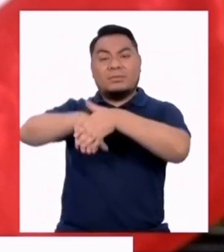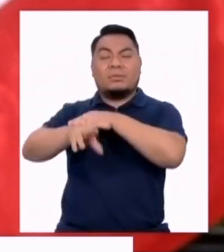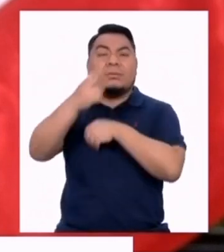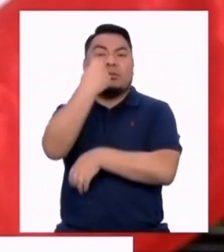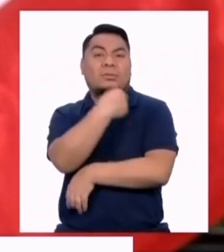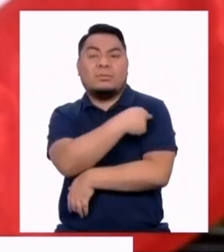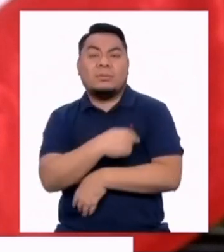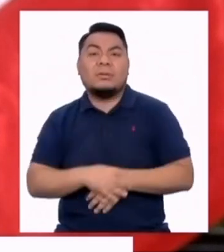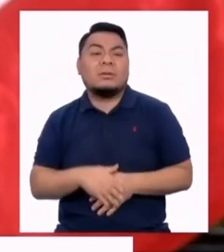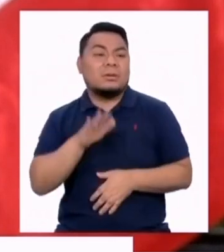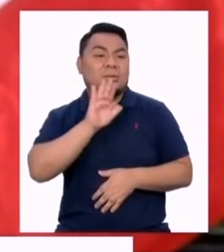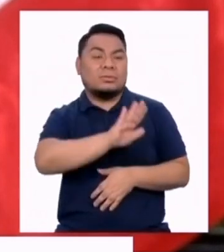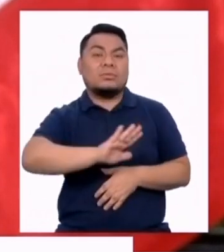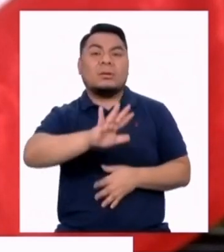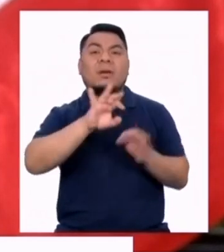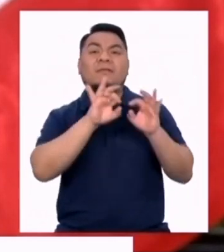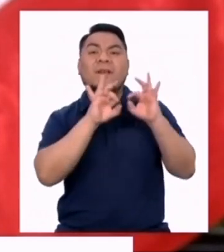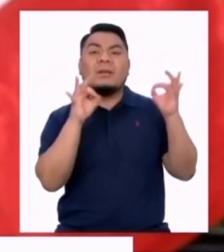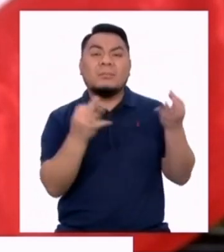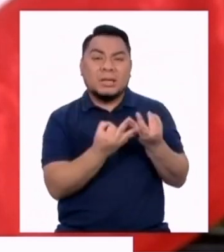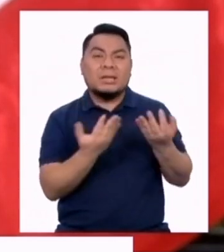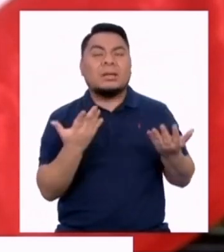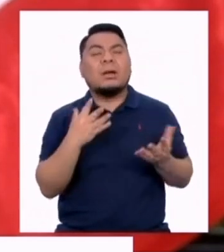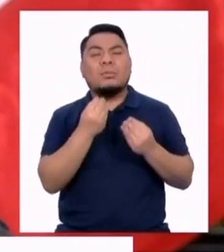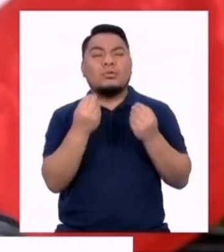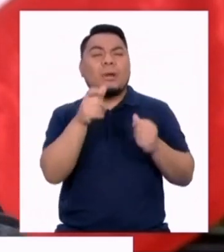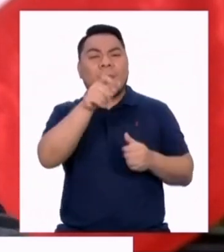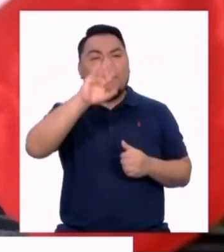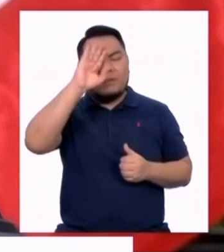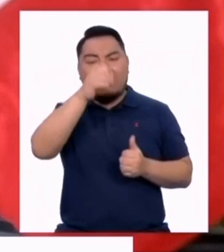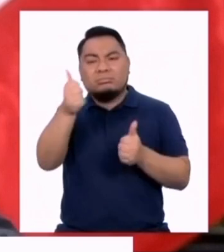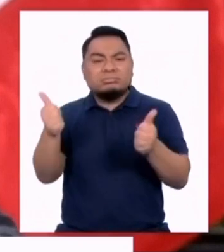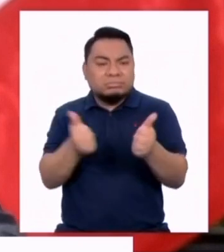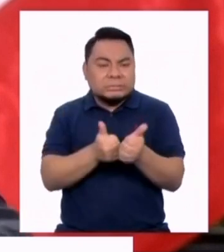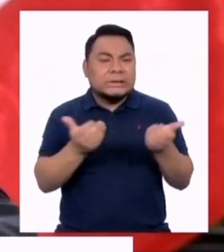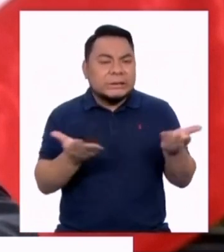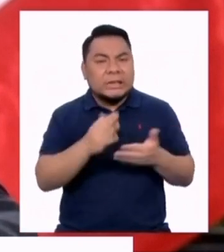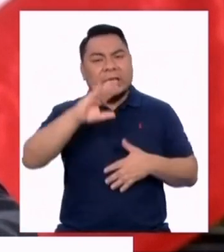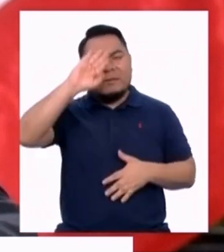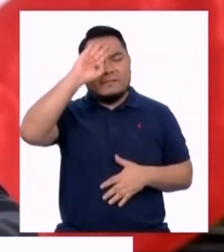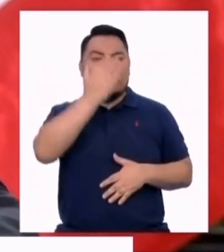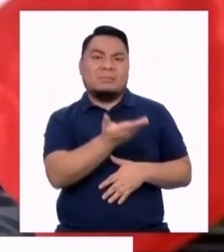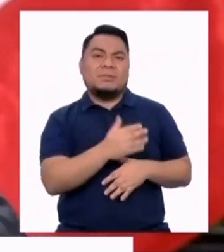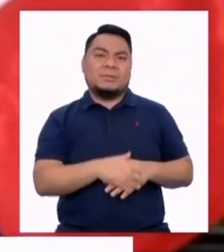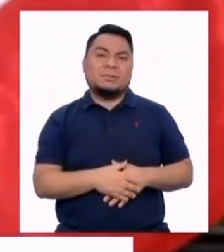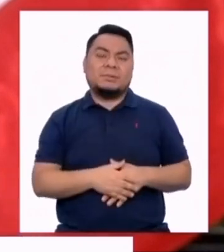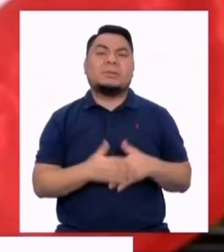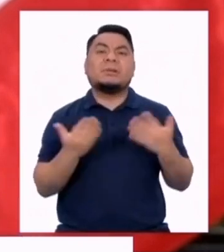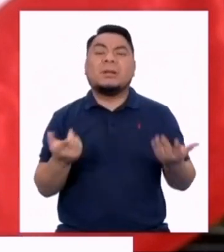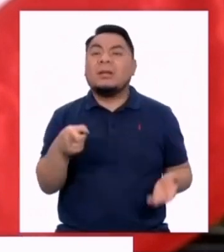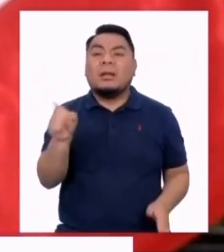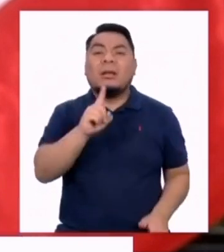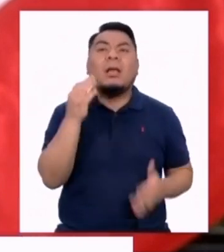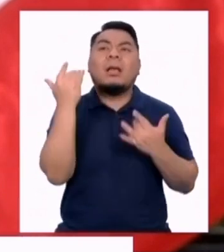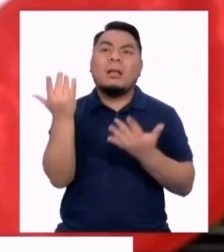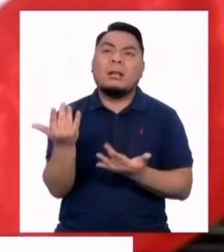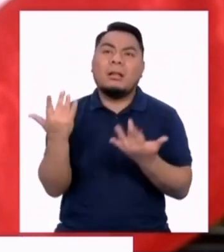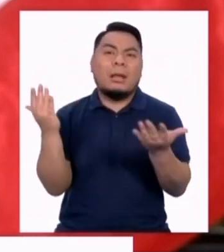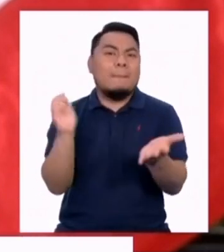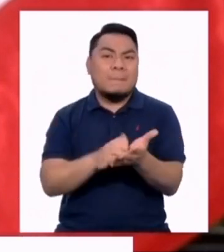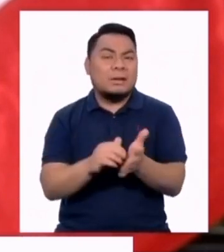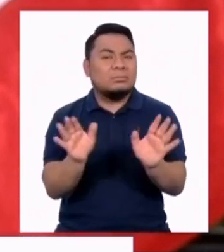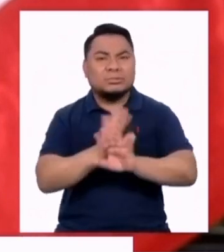que está enferma no deben esperar más merecen la pronta y oportuna atención